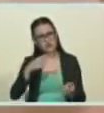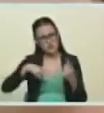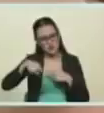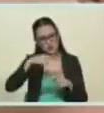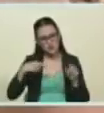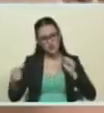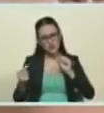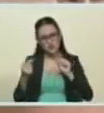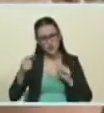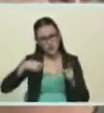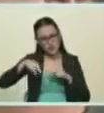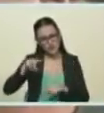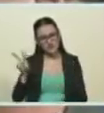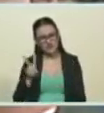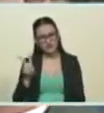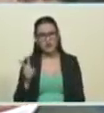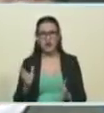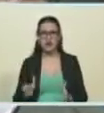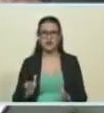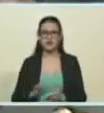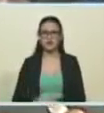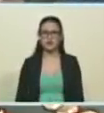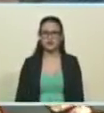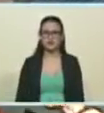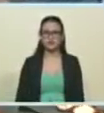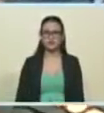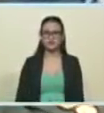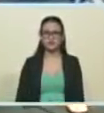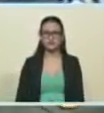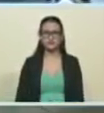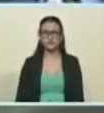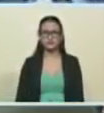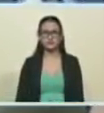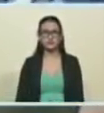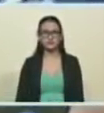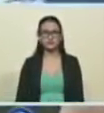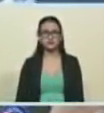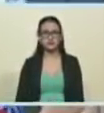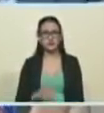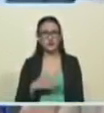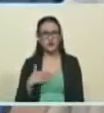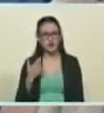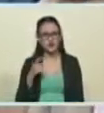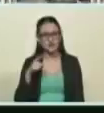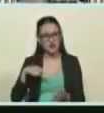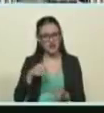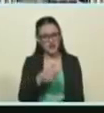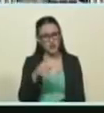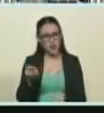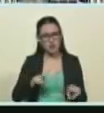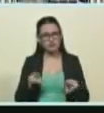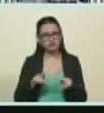como venezolanos. Yo quisiera que tuviéramos un nivel mayor de coordinación